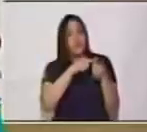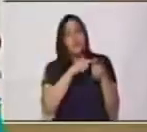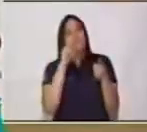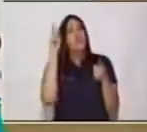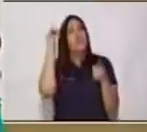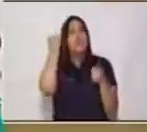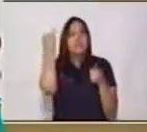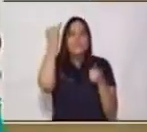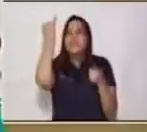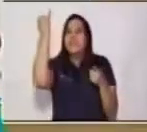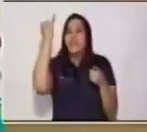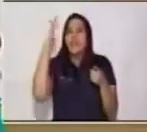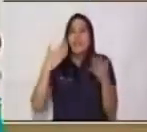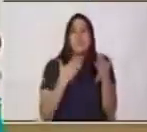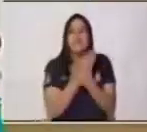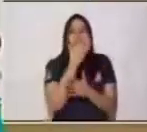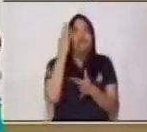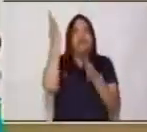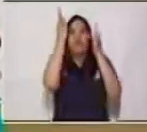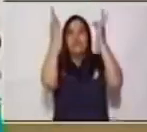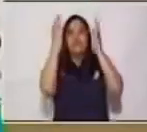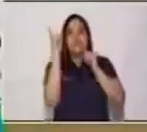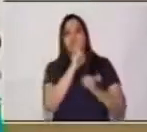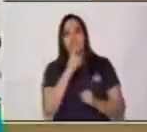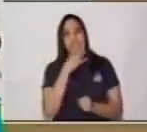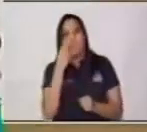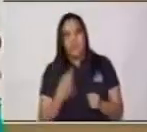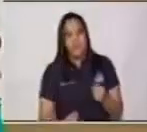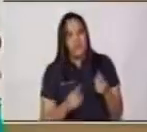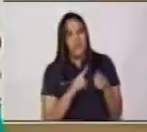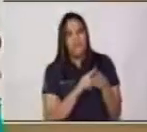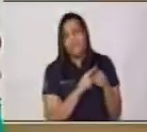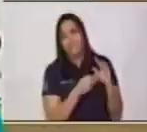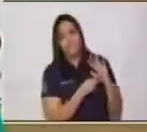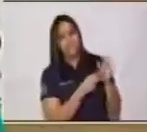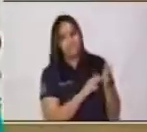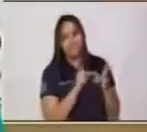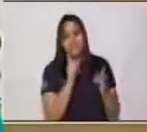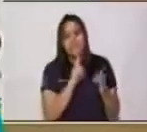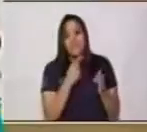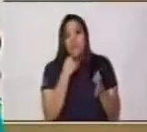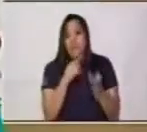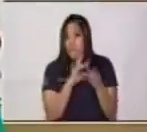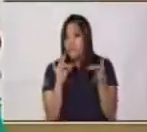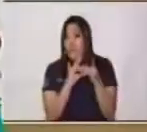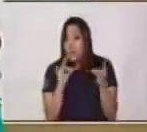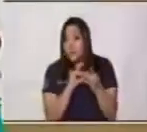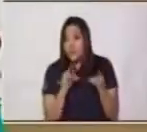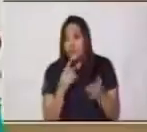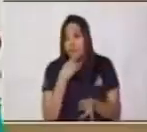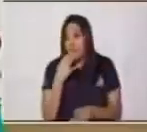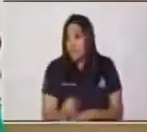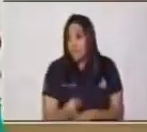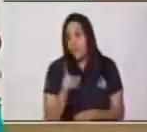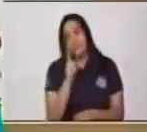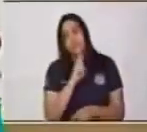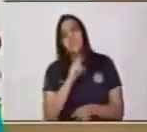ficción que la realidad, pero eso no quiere decir que lo que nos están contando no pase en la